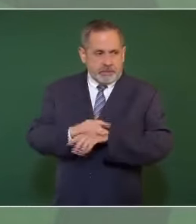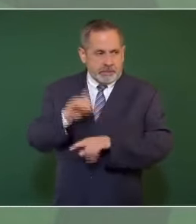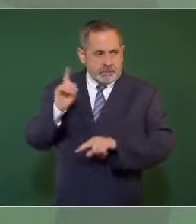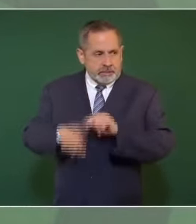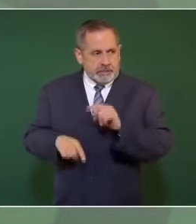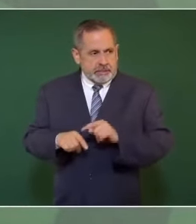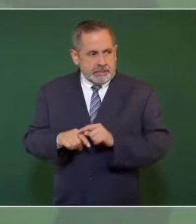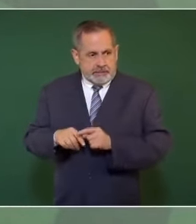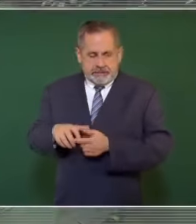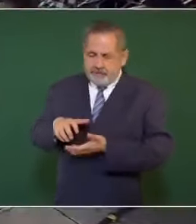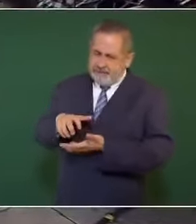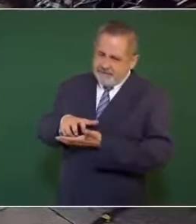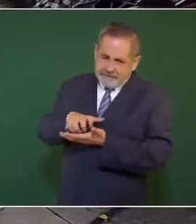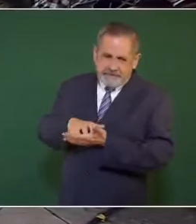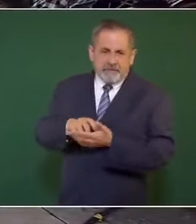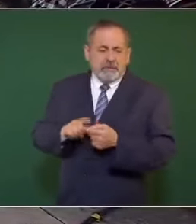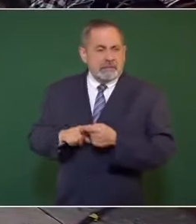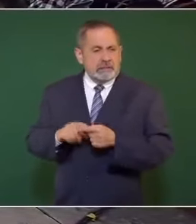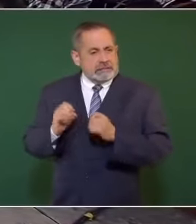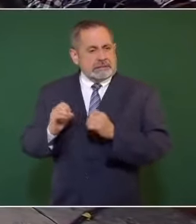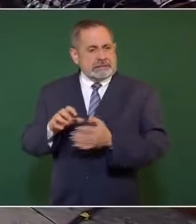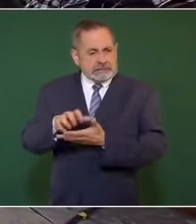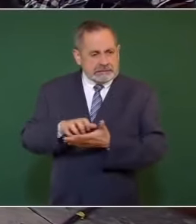corrupción cero,